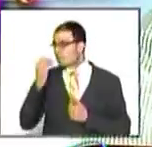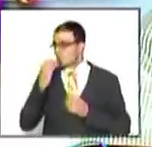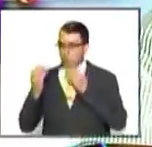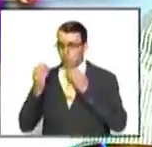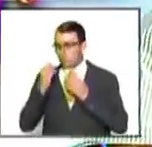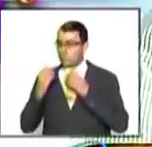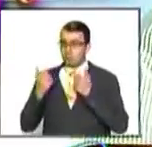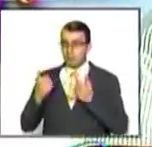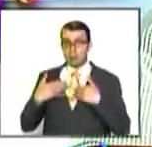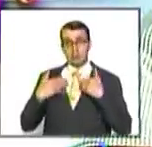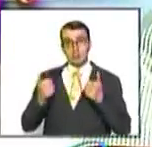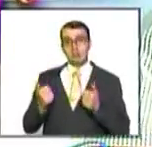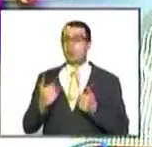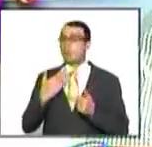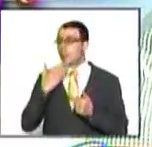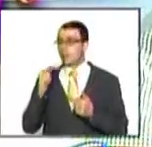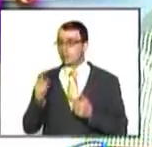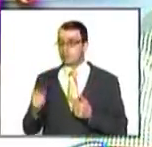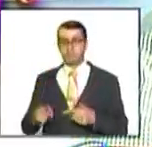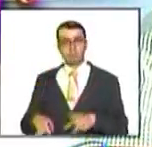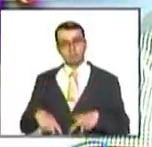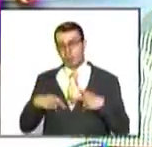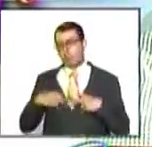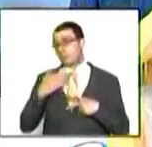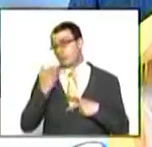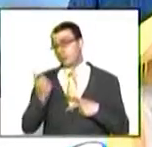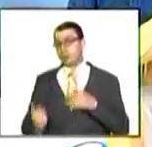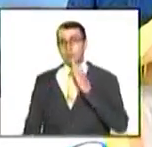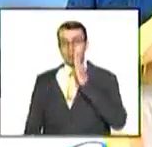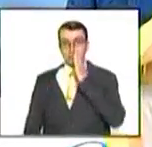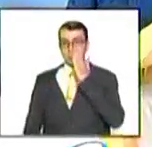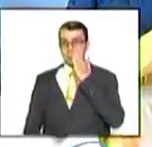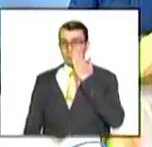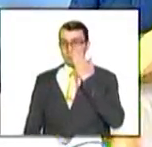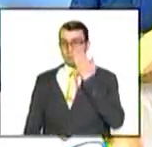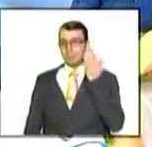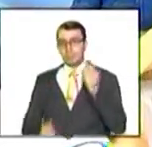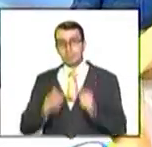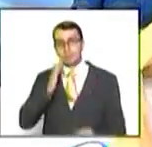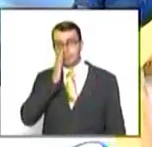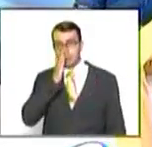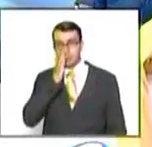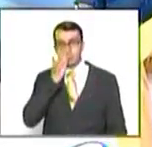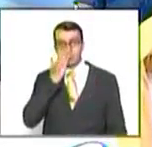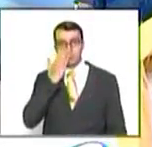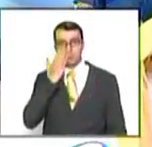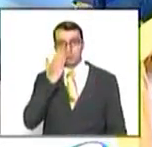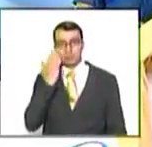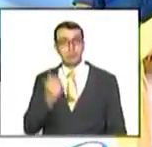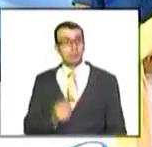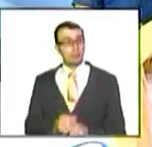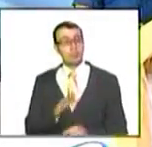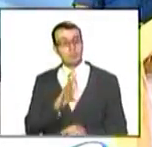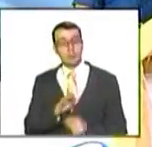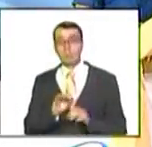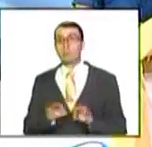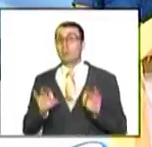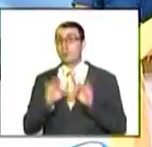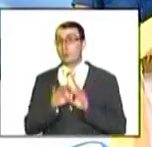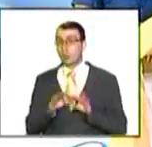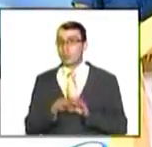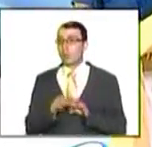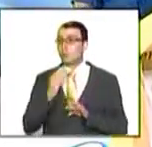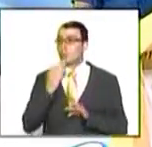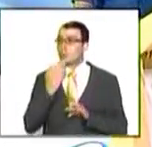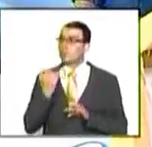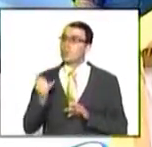y contribuyan a una mejoría total. Esto es clave, y ayer que hacíamos también el programa insistíamos en que es un pecado